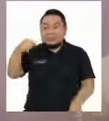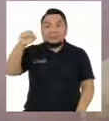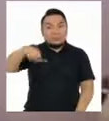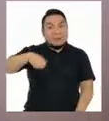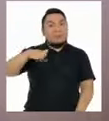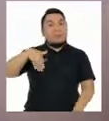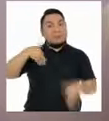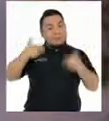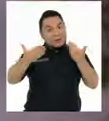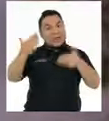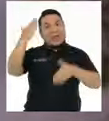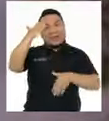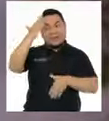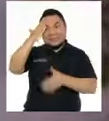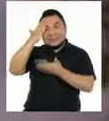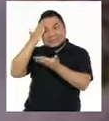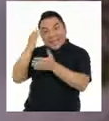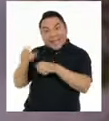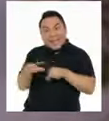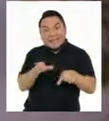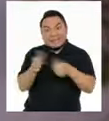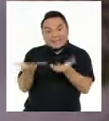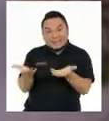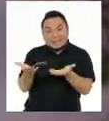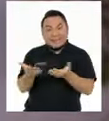hacer? ¡Sí!